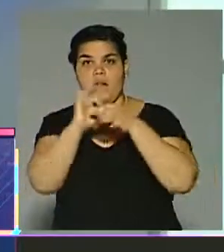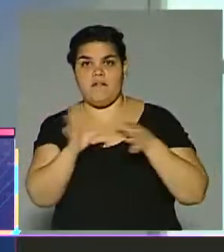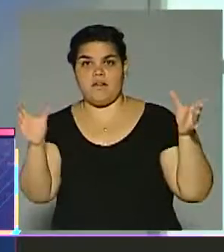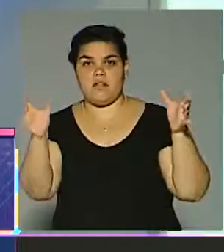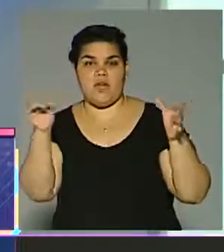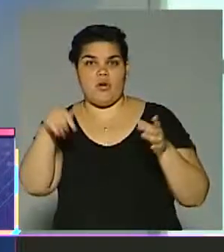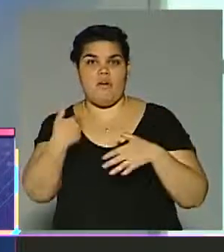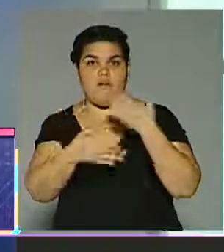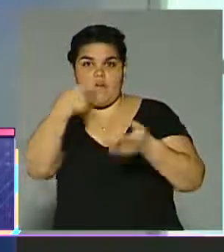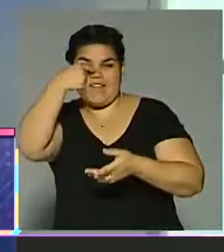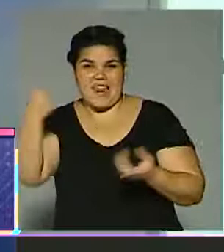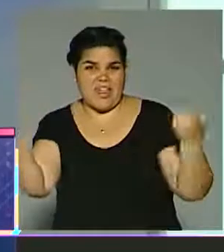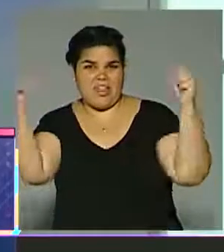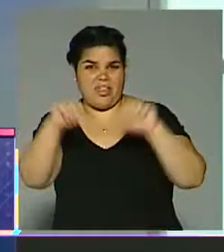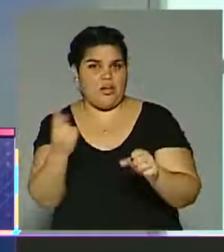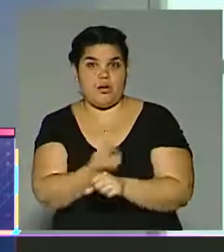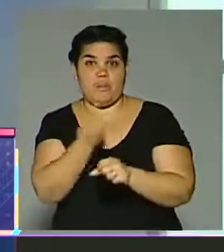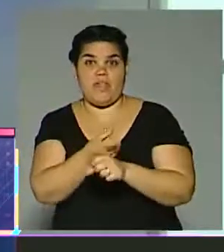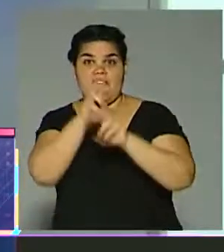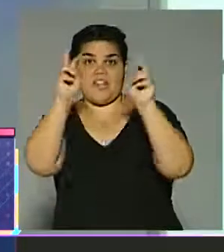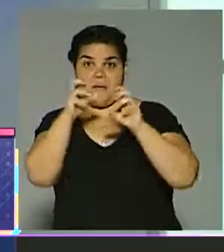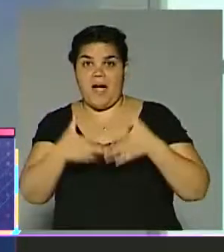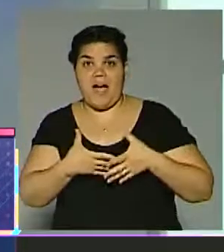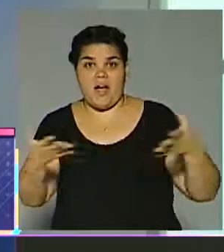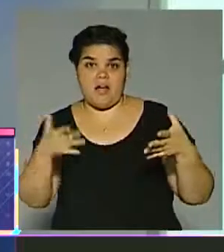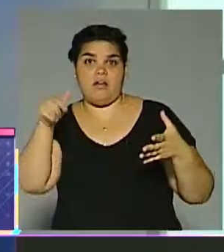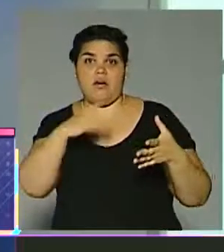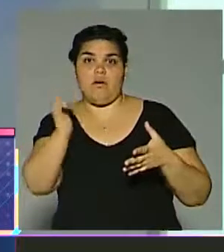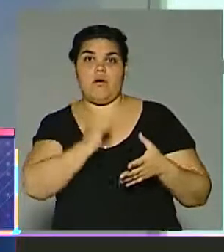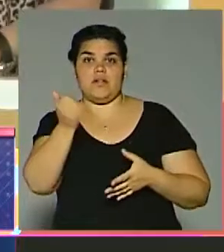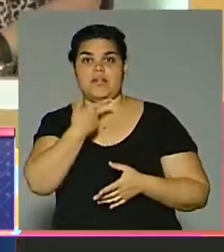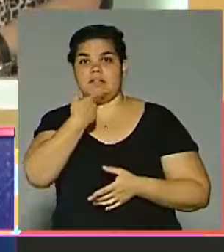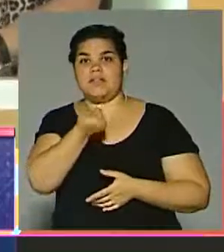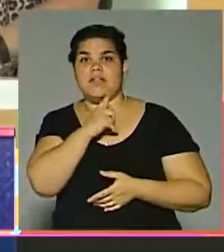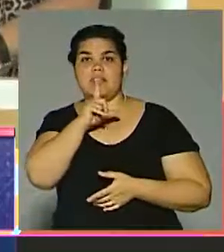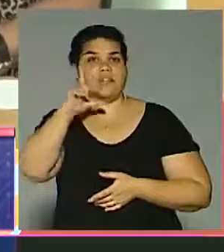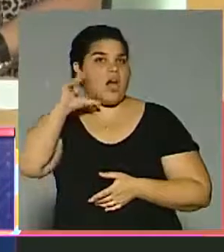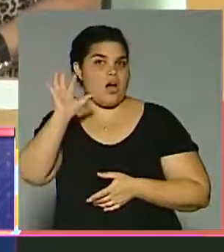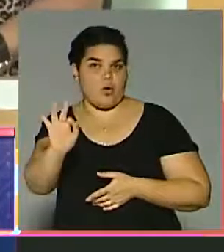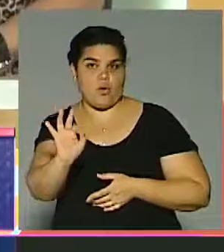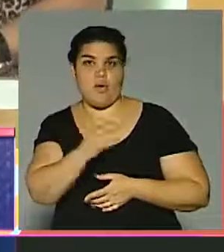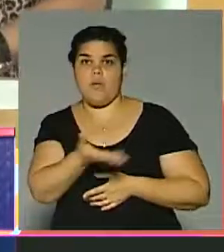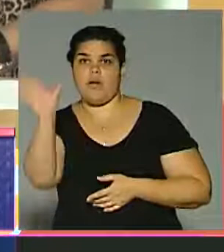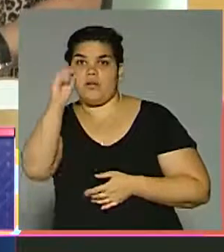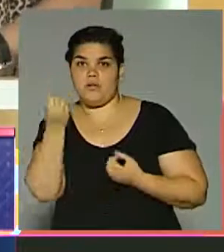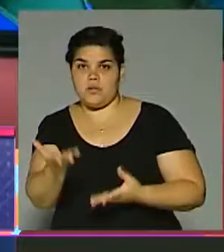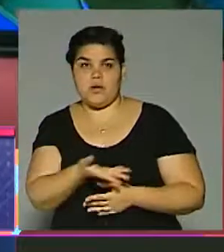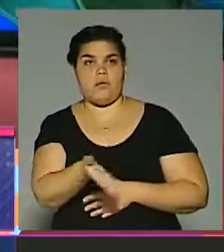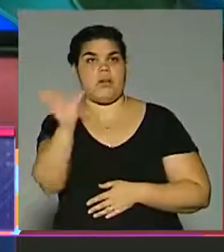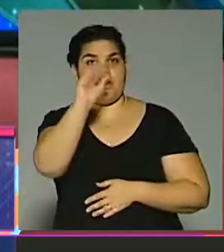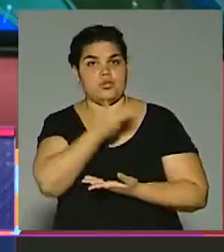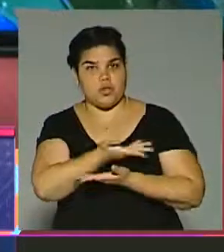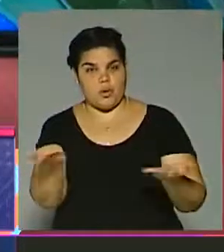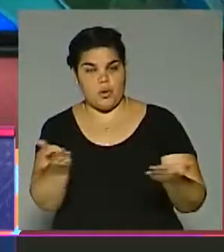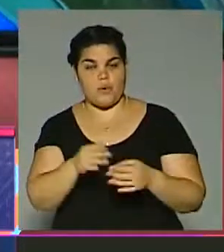para darnos detalles, porque el tema es muy amplio, tenemos a nuestro compañero Santiago Serrano. Santiago, ¿qué tal? Muy buenas noches, ¿cómo estás? Hola Claudia, buenas noches para todos